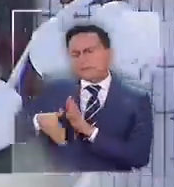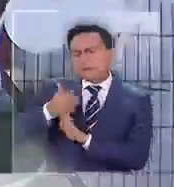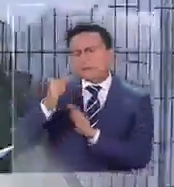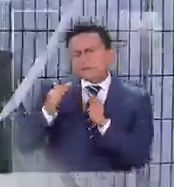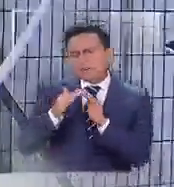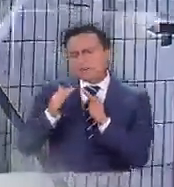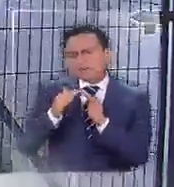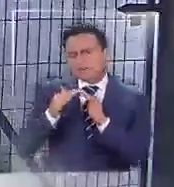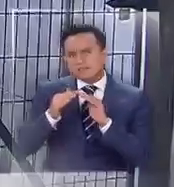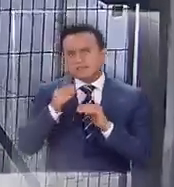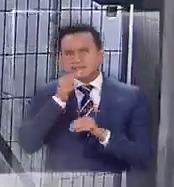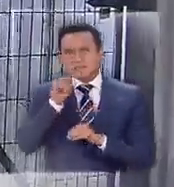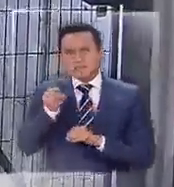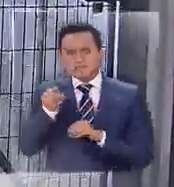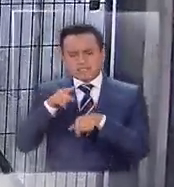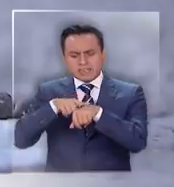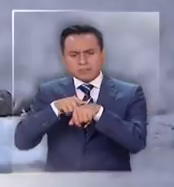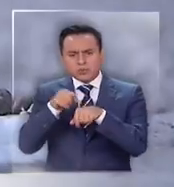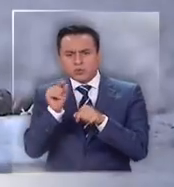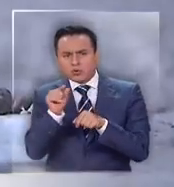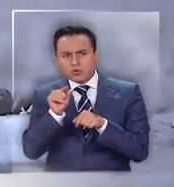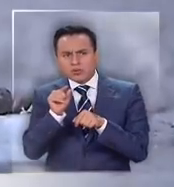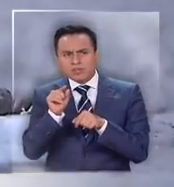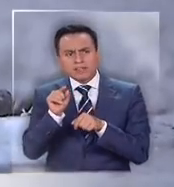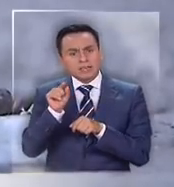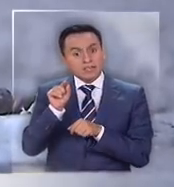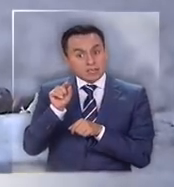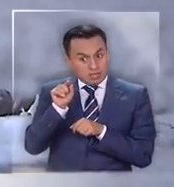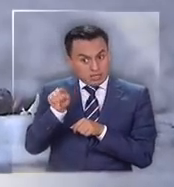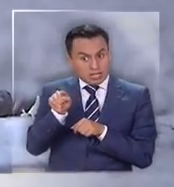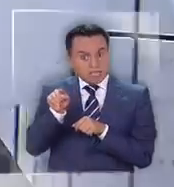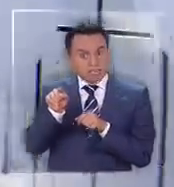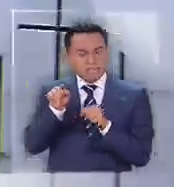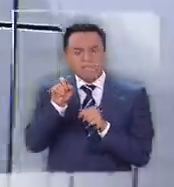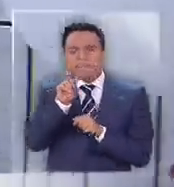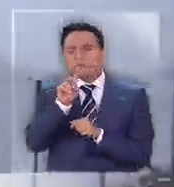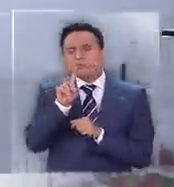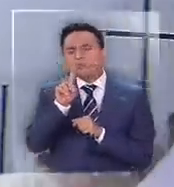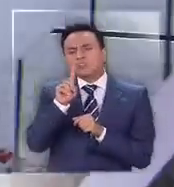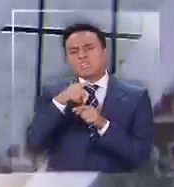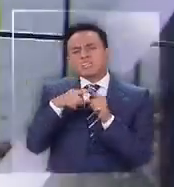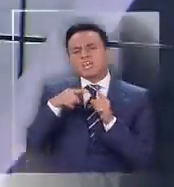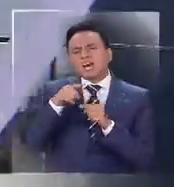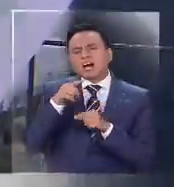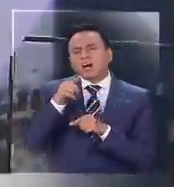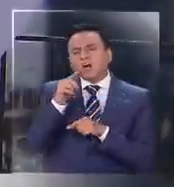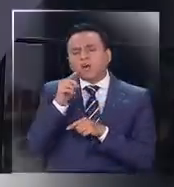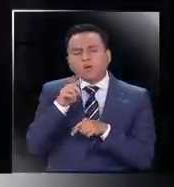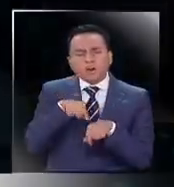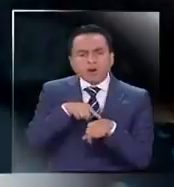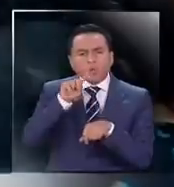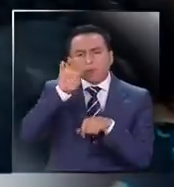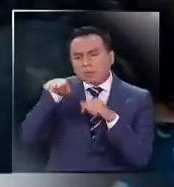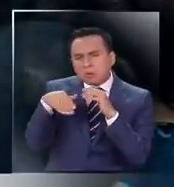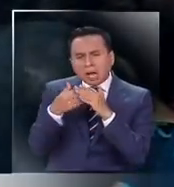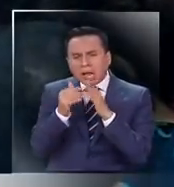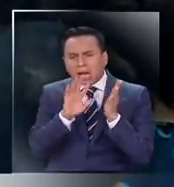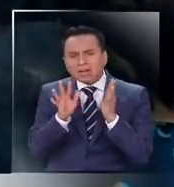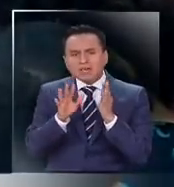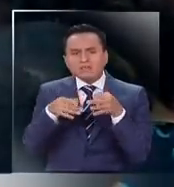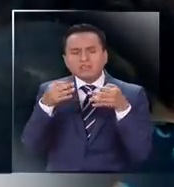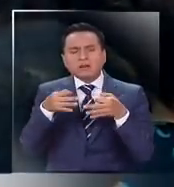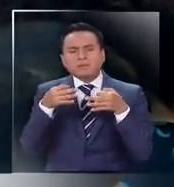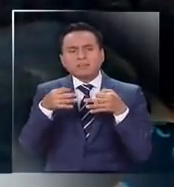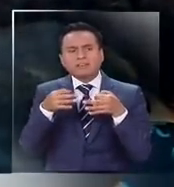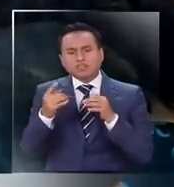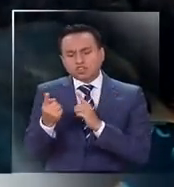de su abuela. Y en ese lapso de tiempo que él fija entre las 21:30 horas aproximadamente y la 1 de la madrugada, efectivamente se